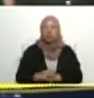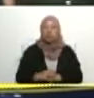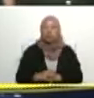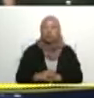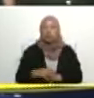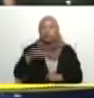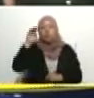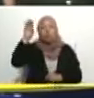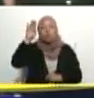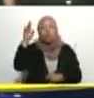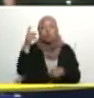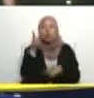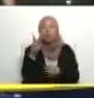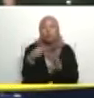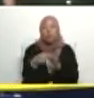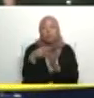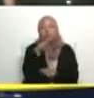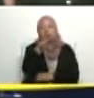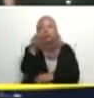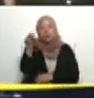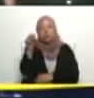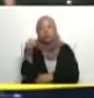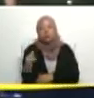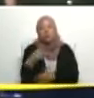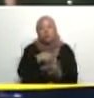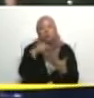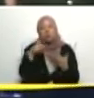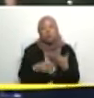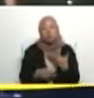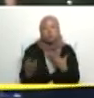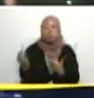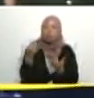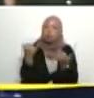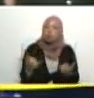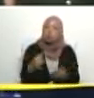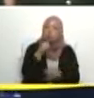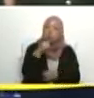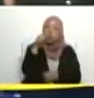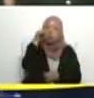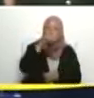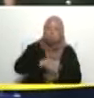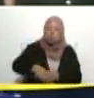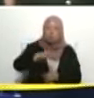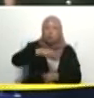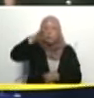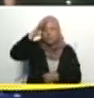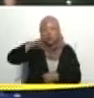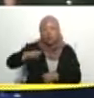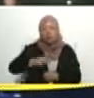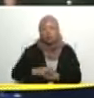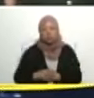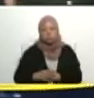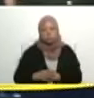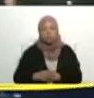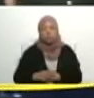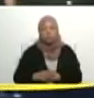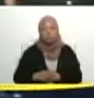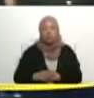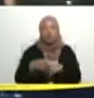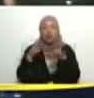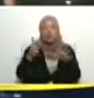el futuro, hacia el 2030, en el programa que ha anunciado nuestro comandante en jefe, las